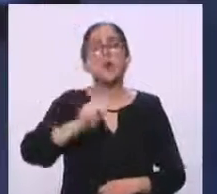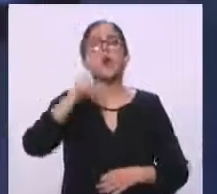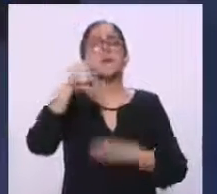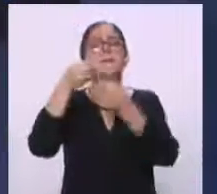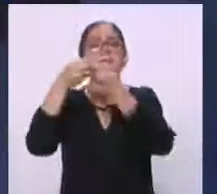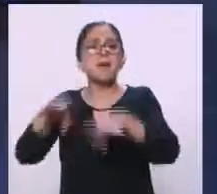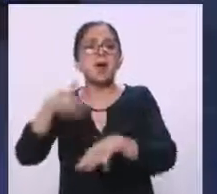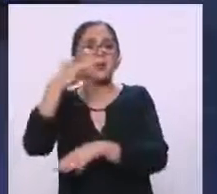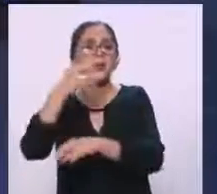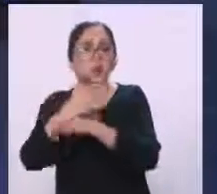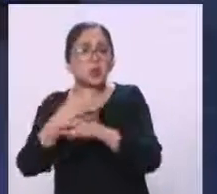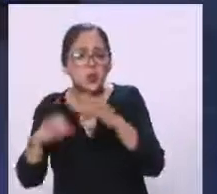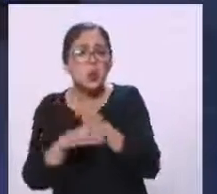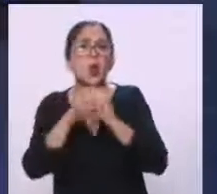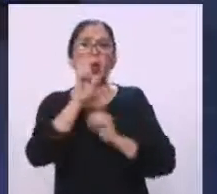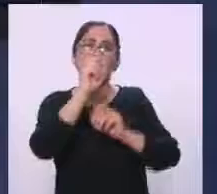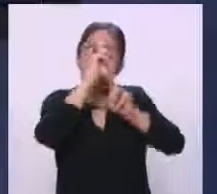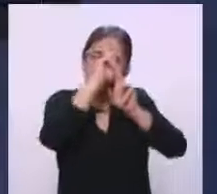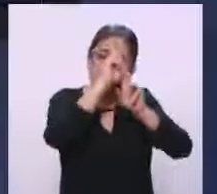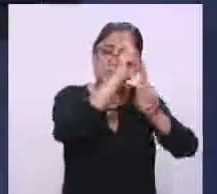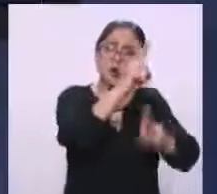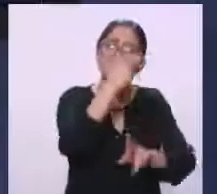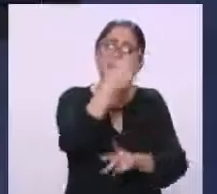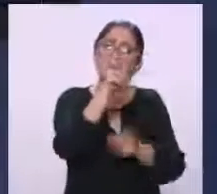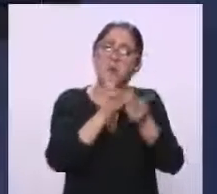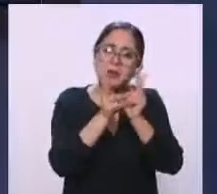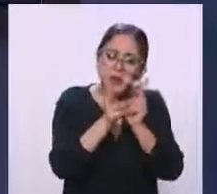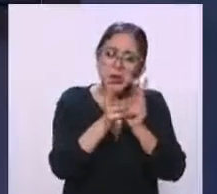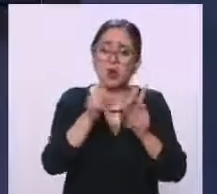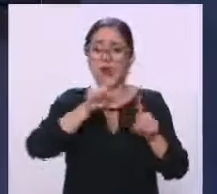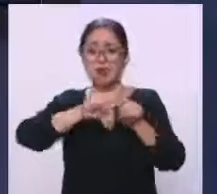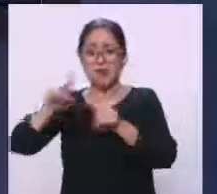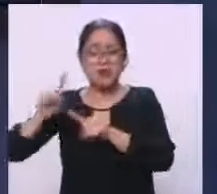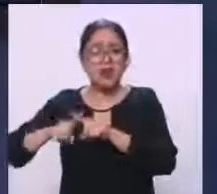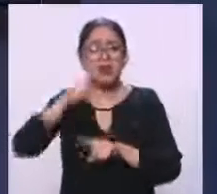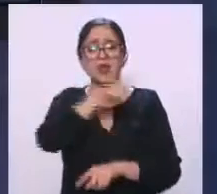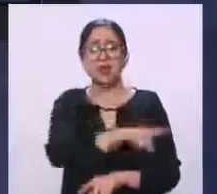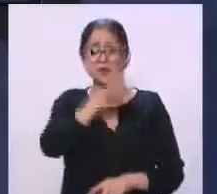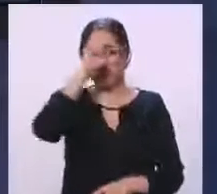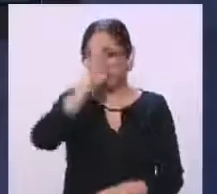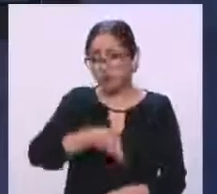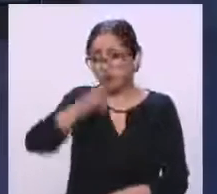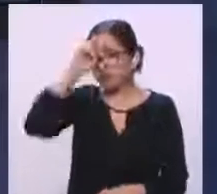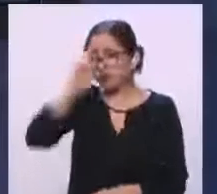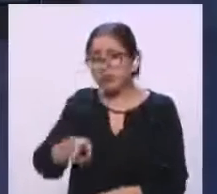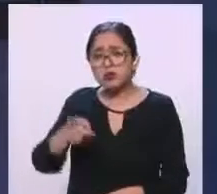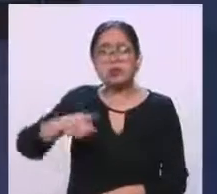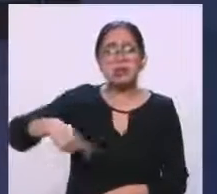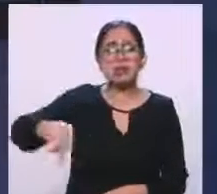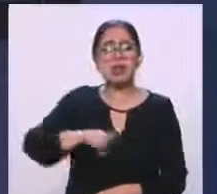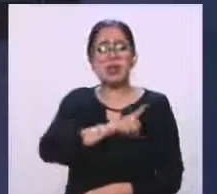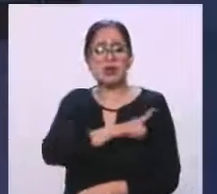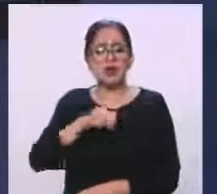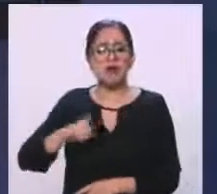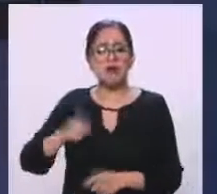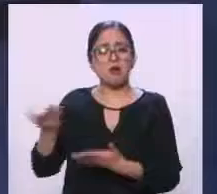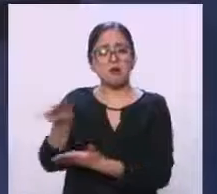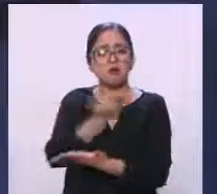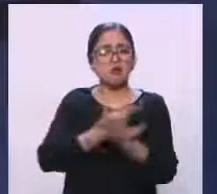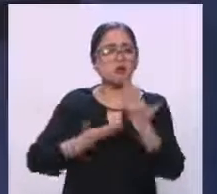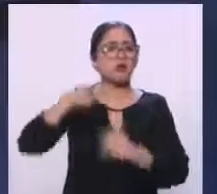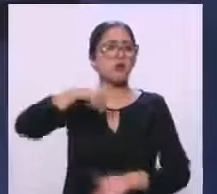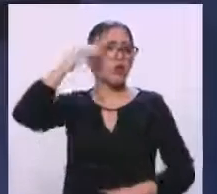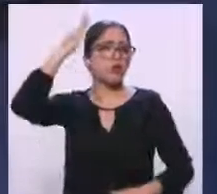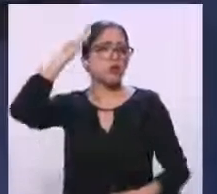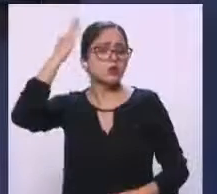el respeto de sus vecinos. Las restricciones estas deben estar basadas en evidencia y en estrechísima colaboración con las